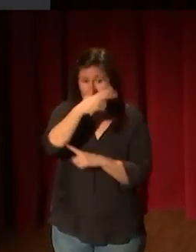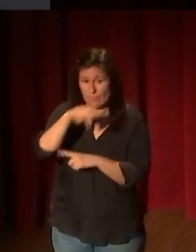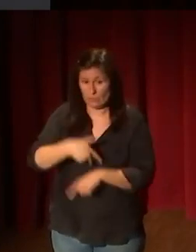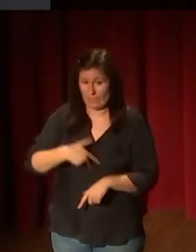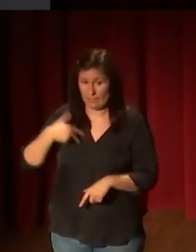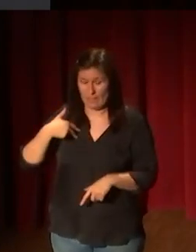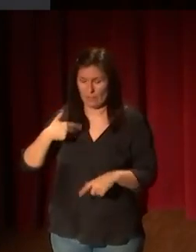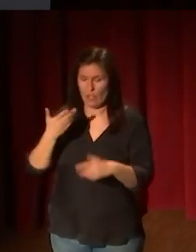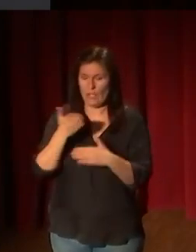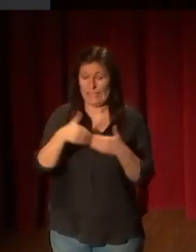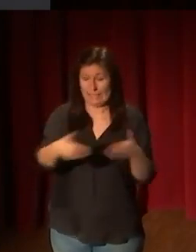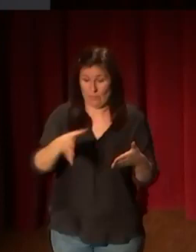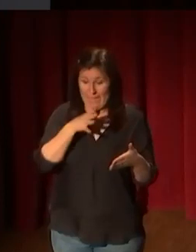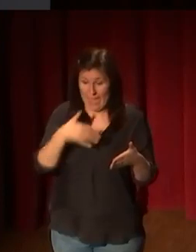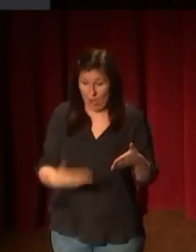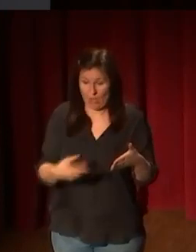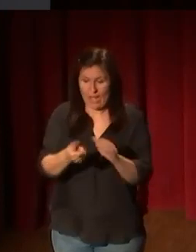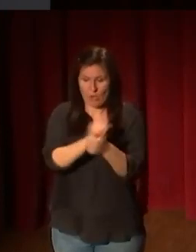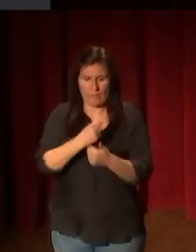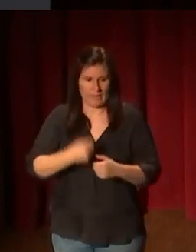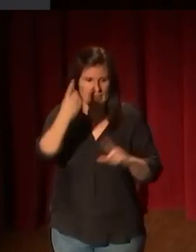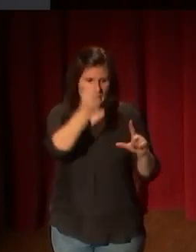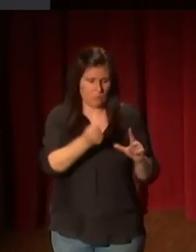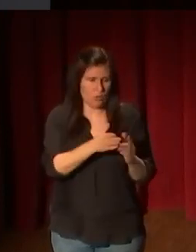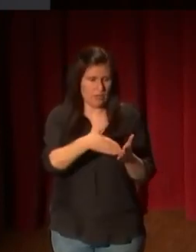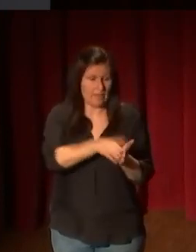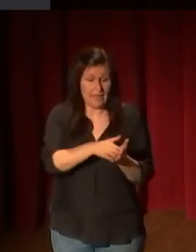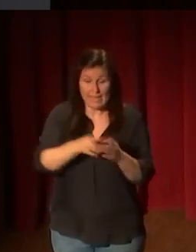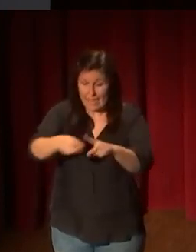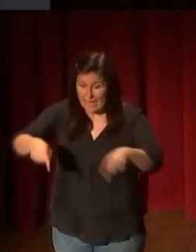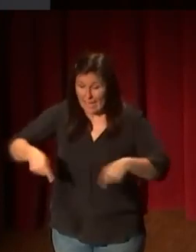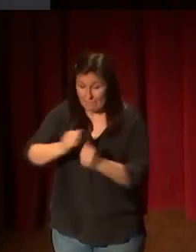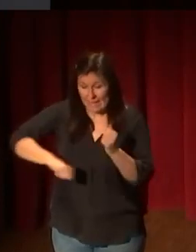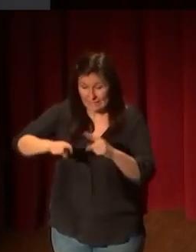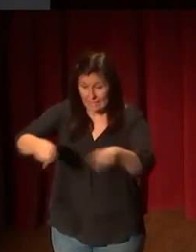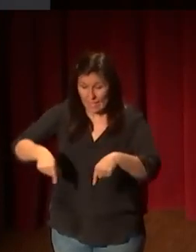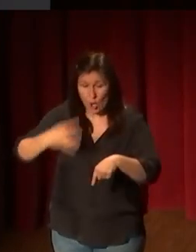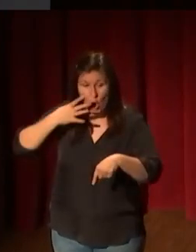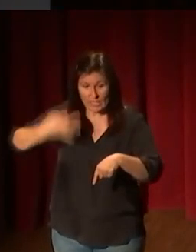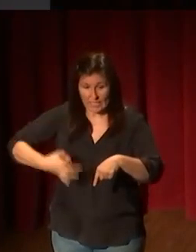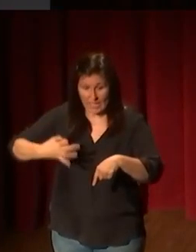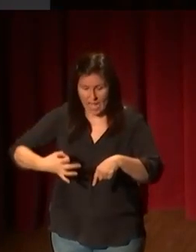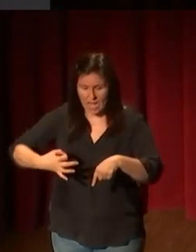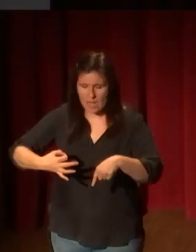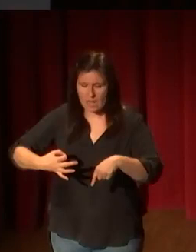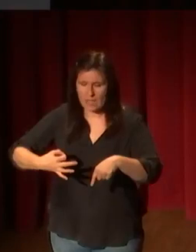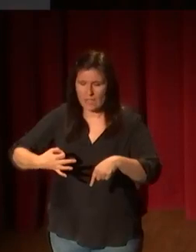se expone ahora una copia de este grabado la plancha original del mismo el gran el monumental cuadro que